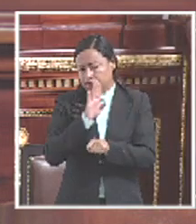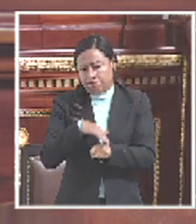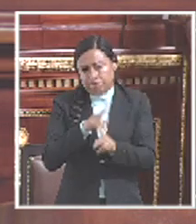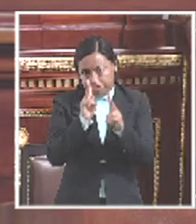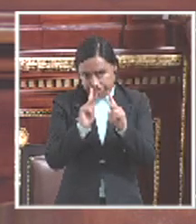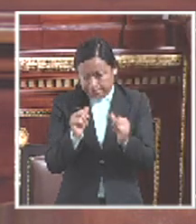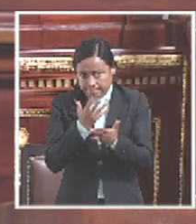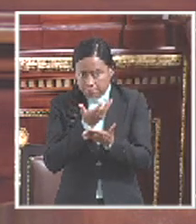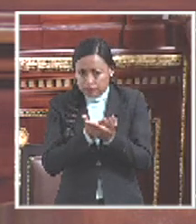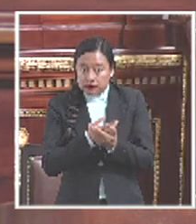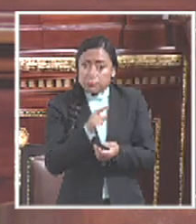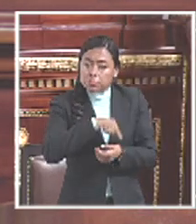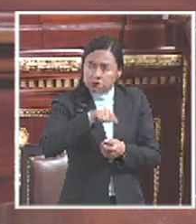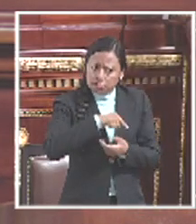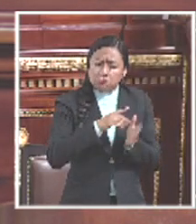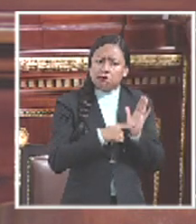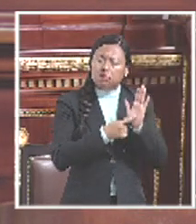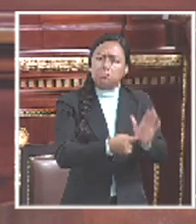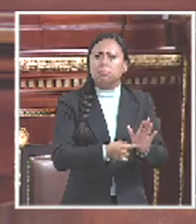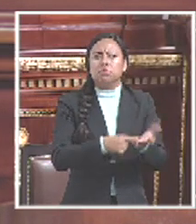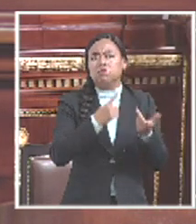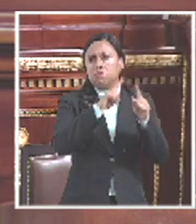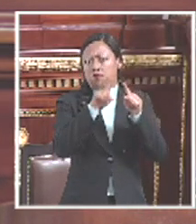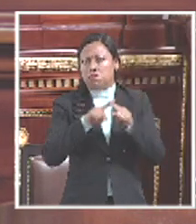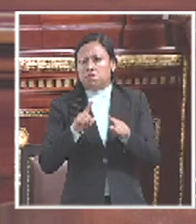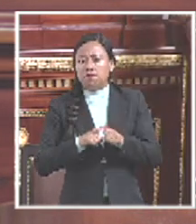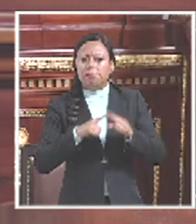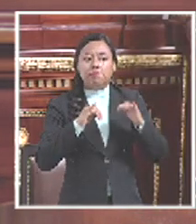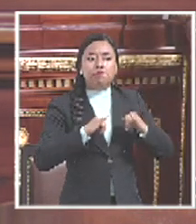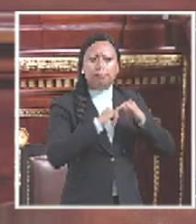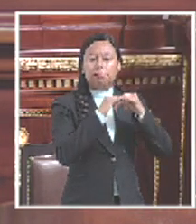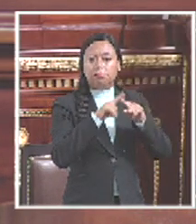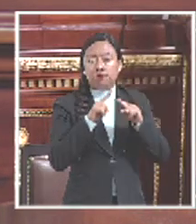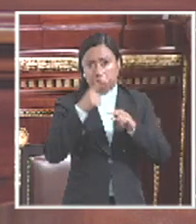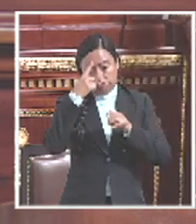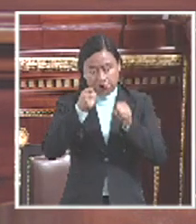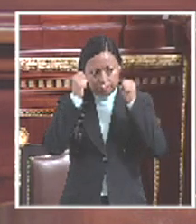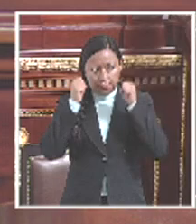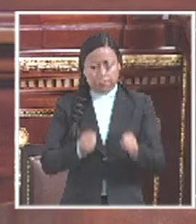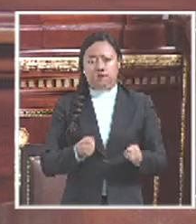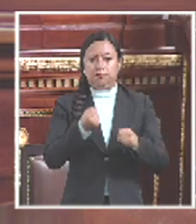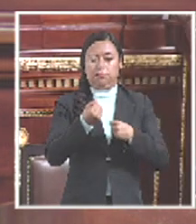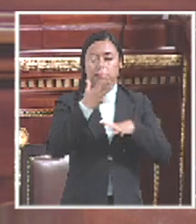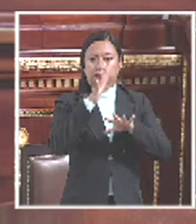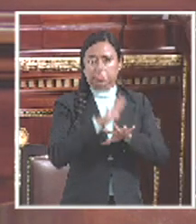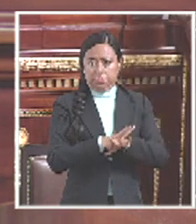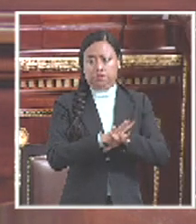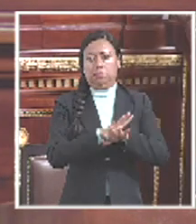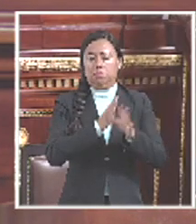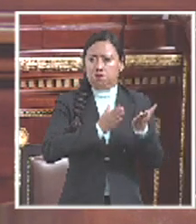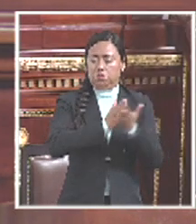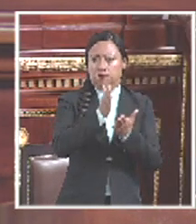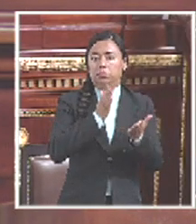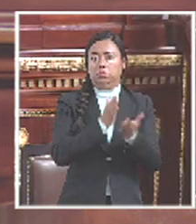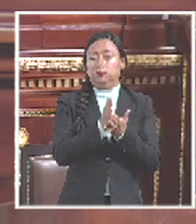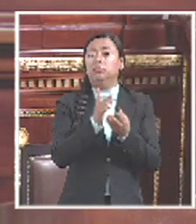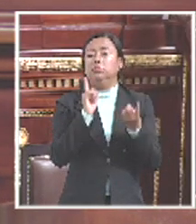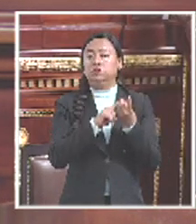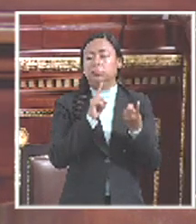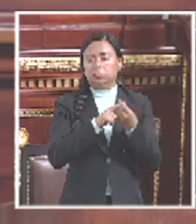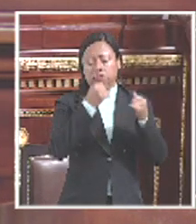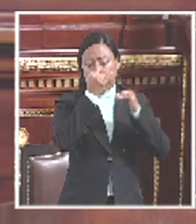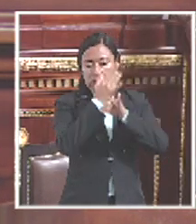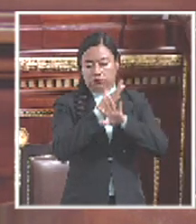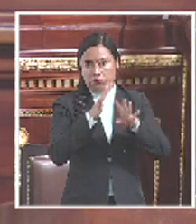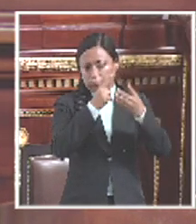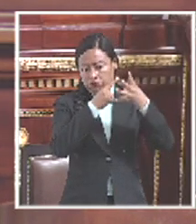a diversas dependencias de la Ciudad de México para garantizar la implementación de accesibilidad en la amplia gama de